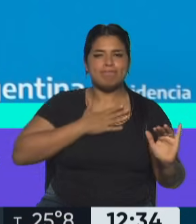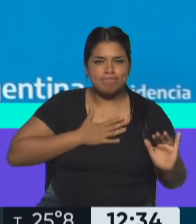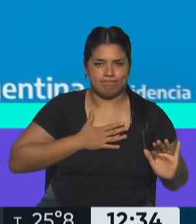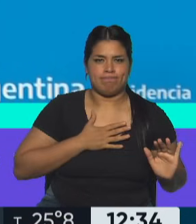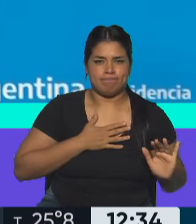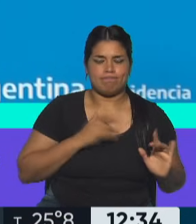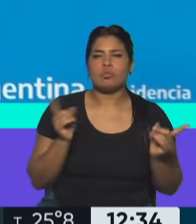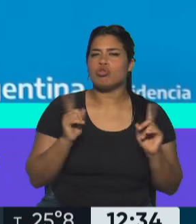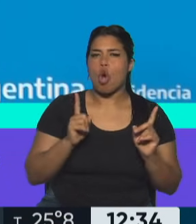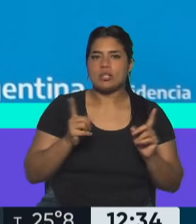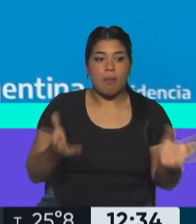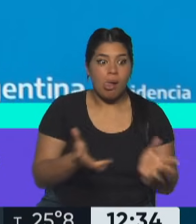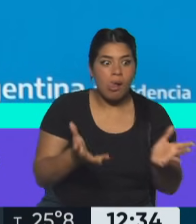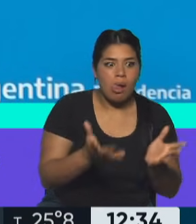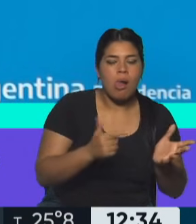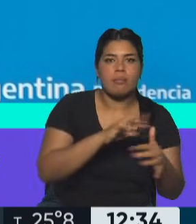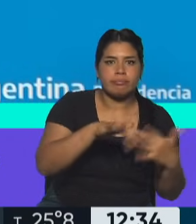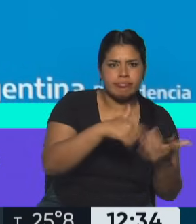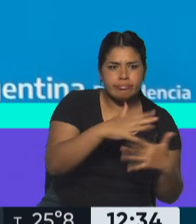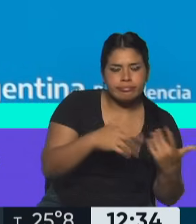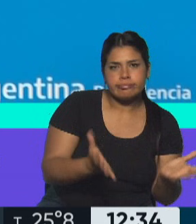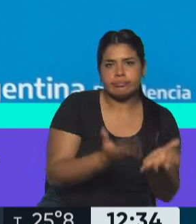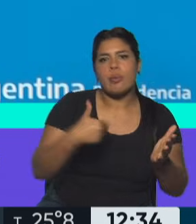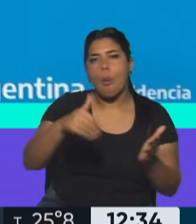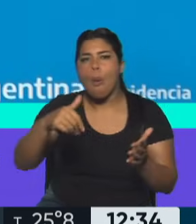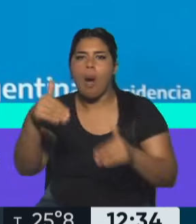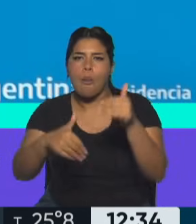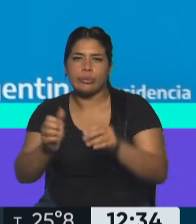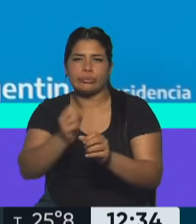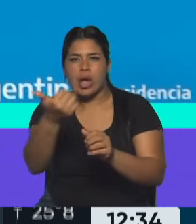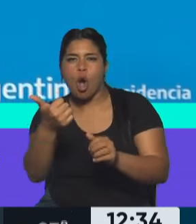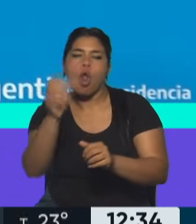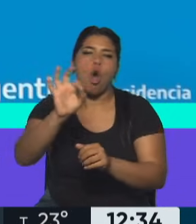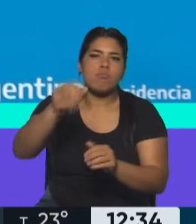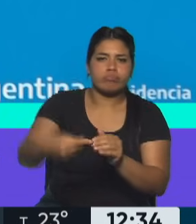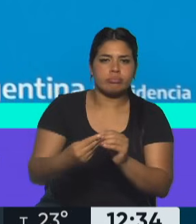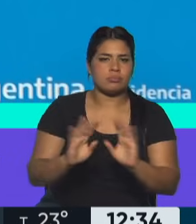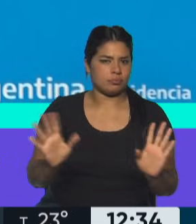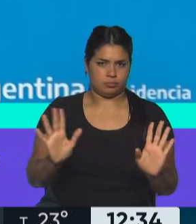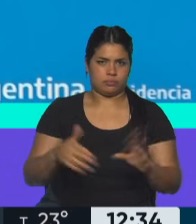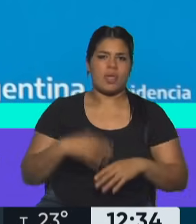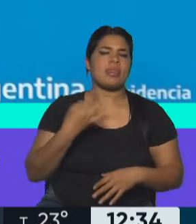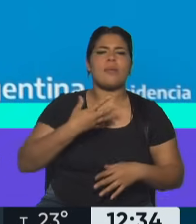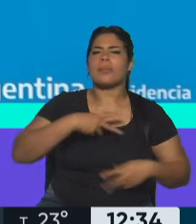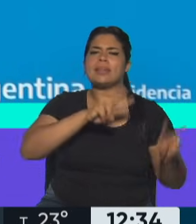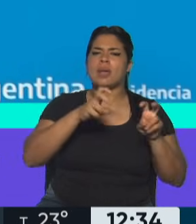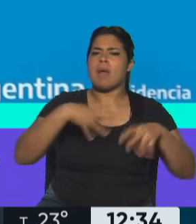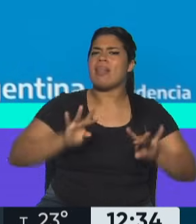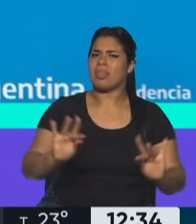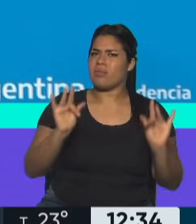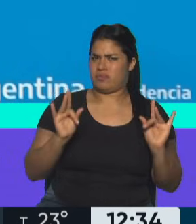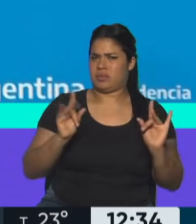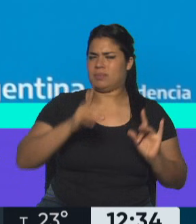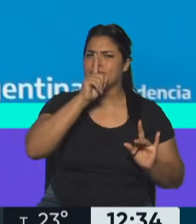a apagar los conflictos, sino que solamente los aviva. Esperamos tener la responsabilidad suficiente para que este tema, que es un tema complejo y que es un